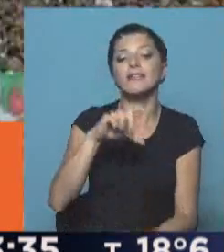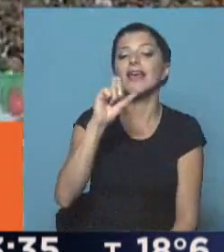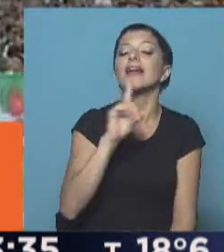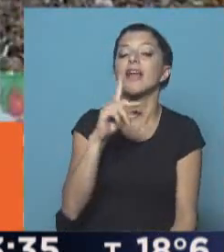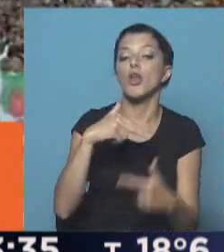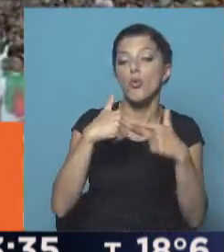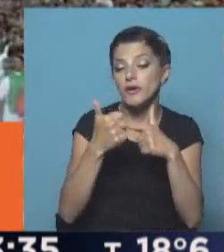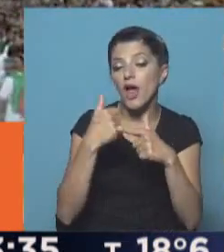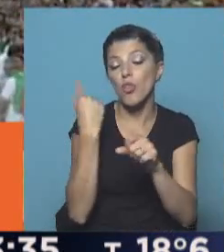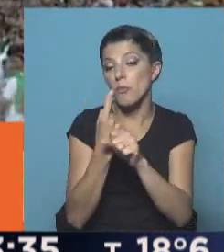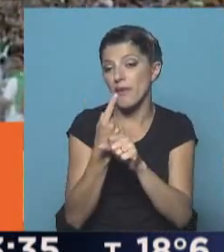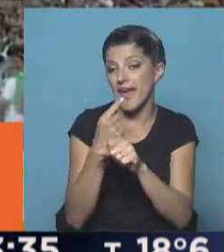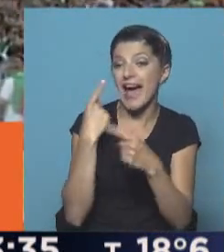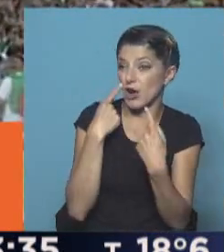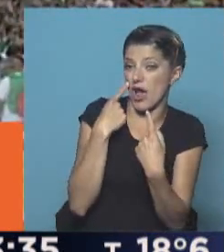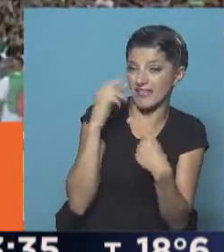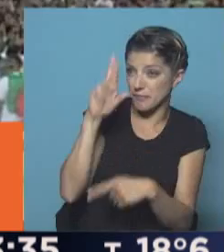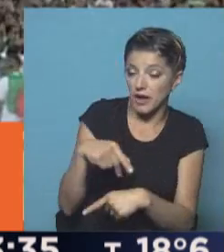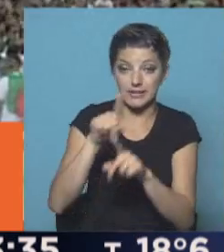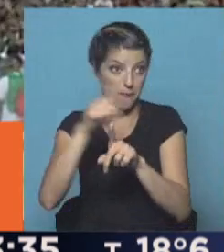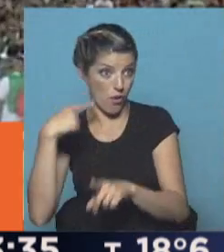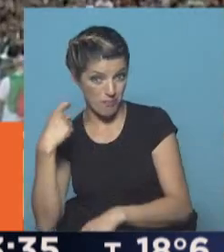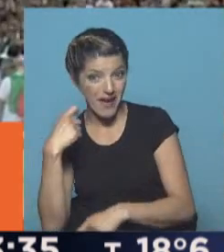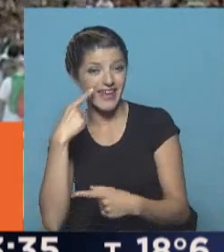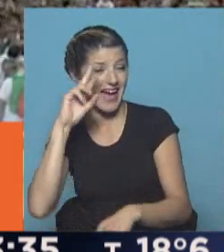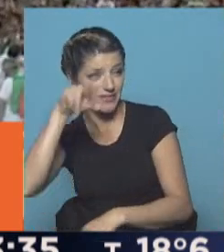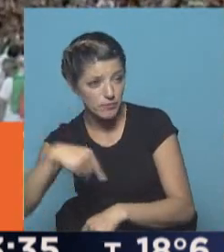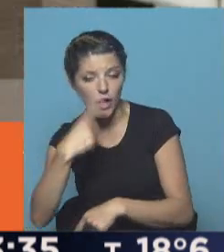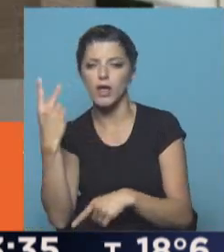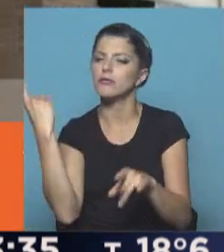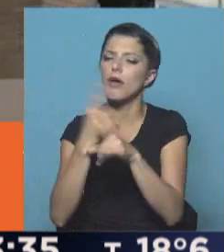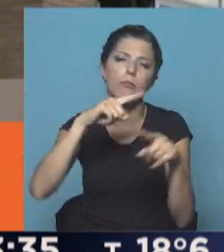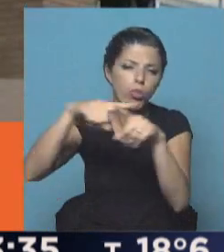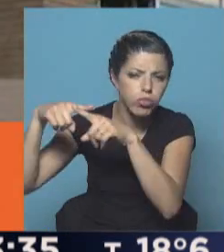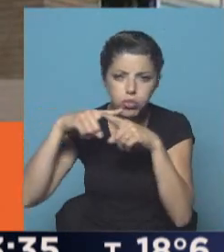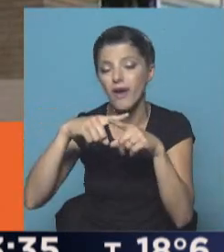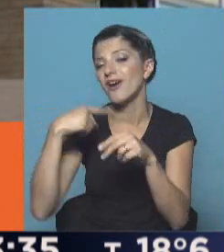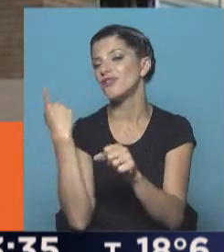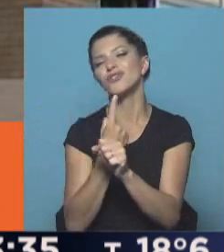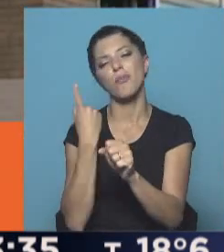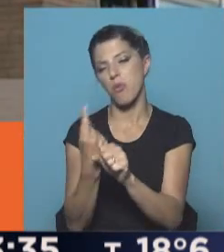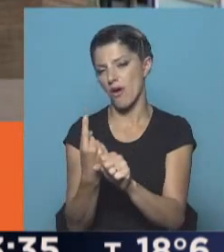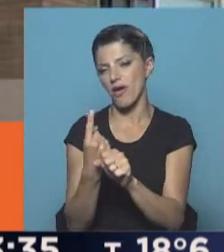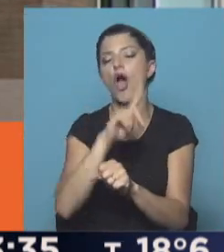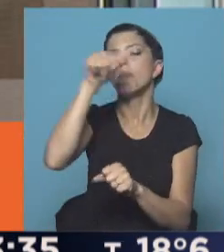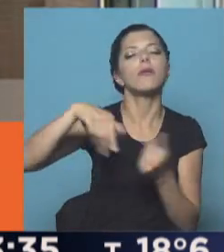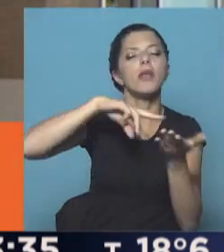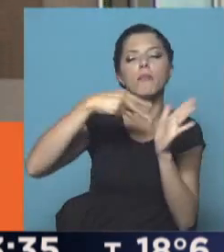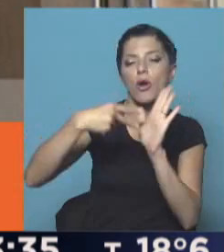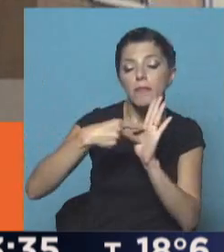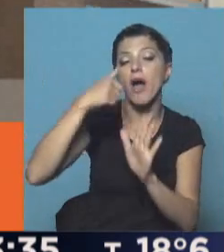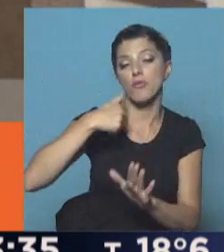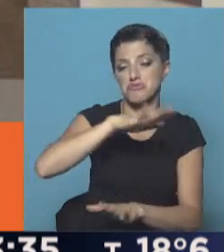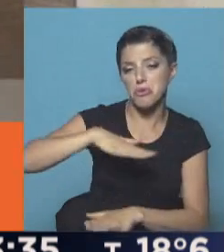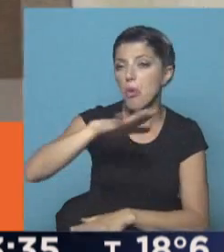tampoco puede permitirse, esa situación de tensión y de conflicto permanente, porque perjudica a Cataluña, perjudica a España, perjudica a